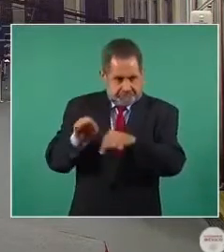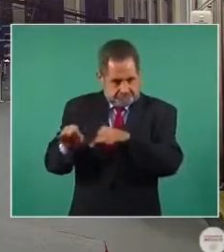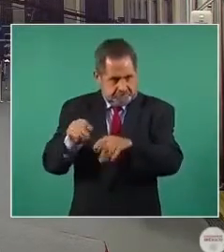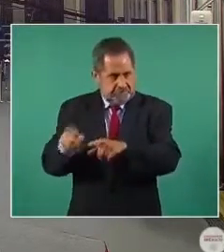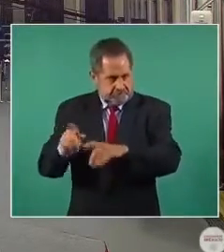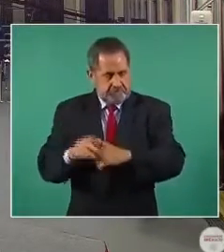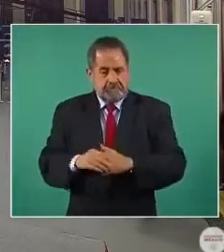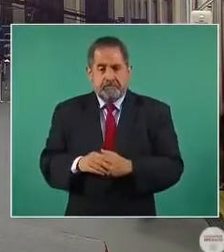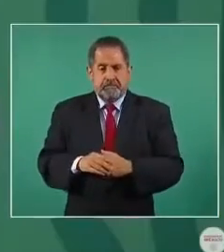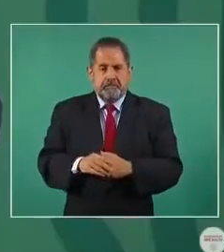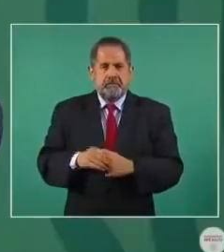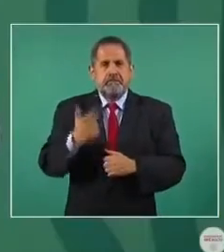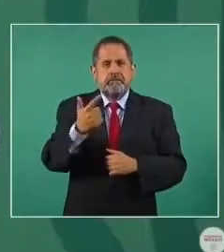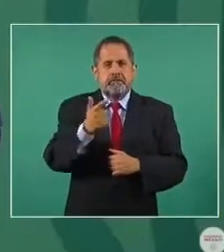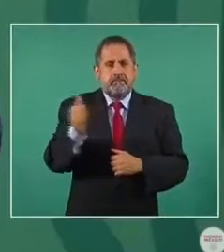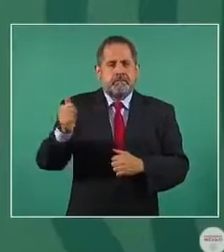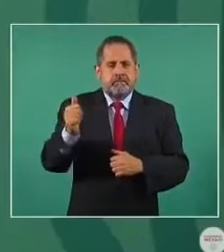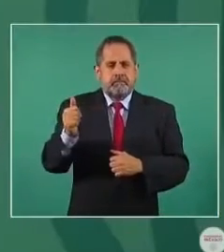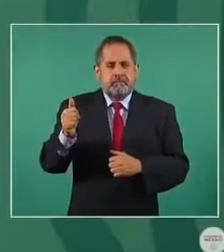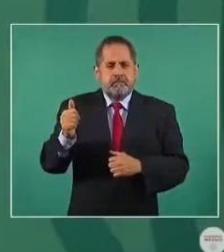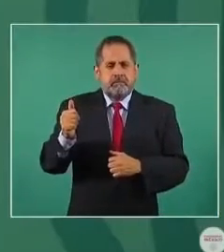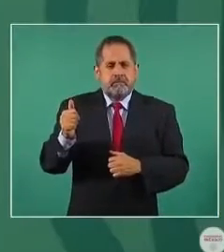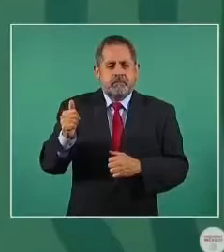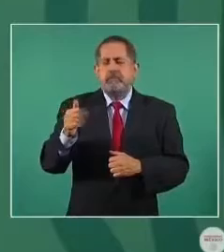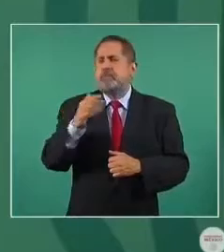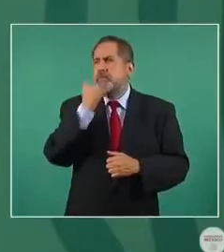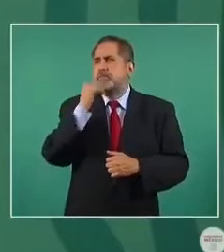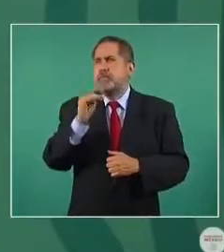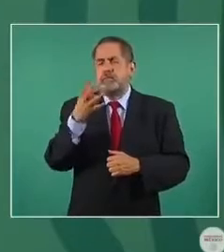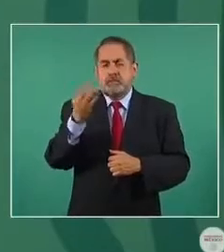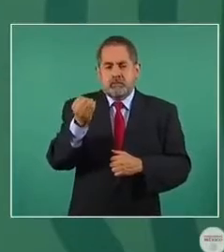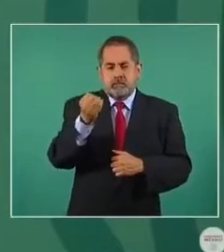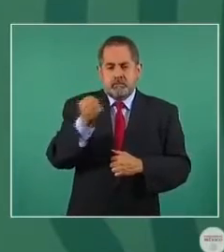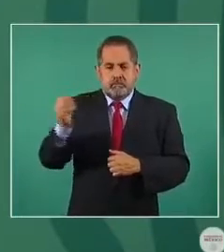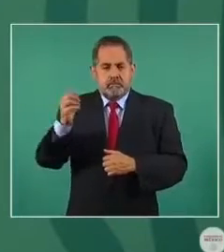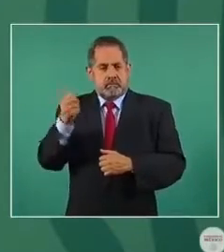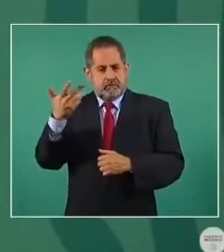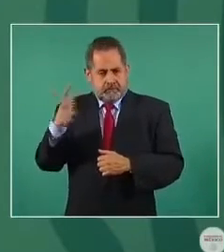de 7 a 9. Digo, perdón, de 9 a 10.